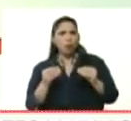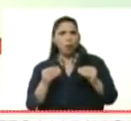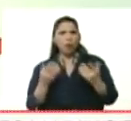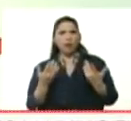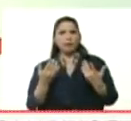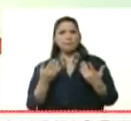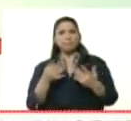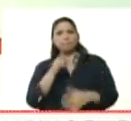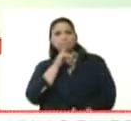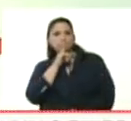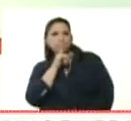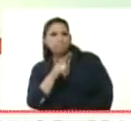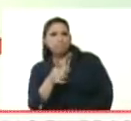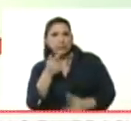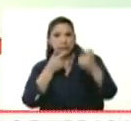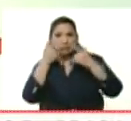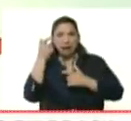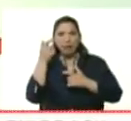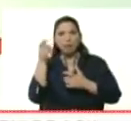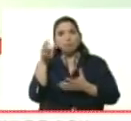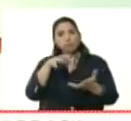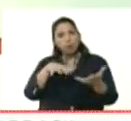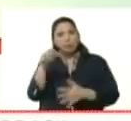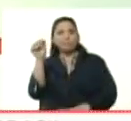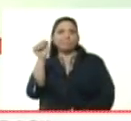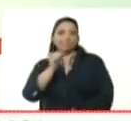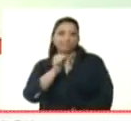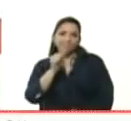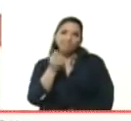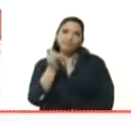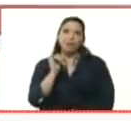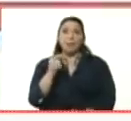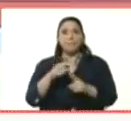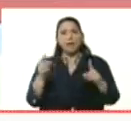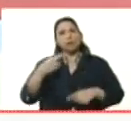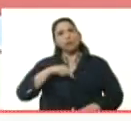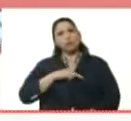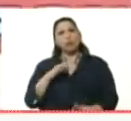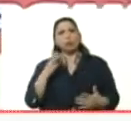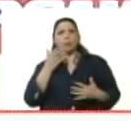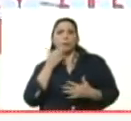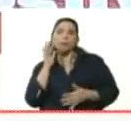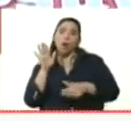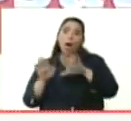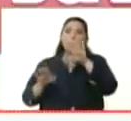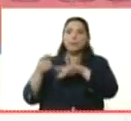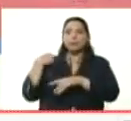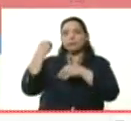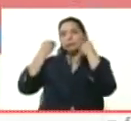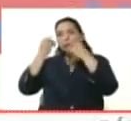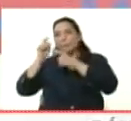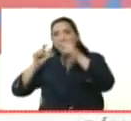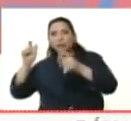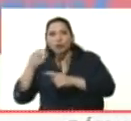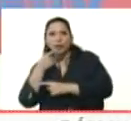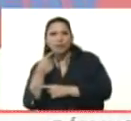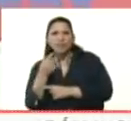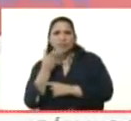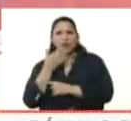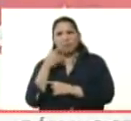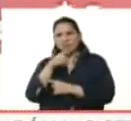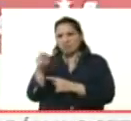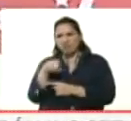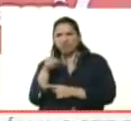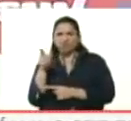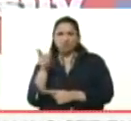comandante. ¿Con problemas? Sí. Bueno, nos estamos enfrentando. Mira, yo a veces, la gente dice, no, que a usted no les gusta que lo critiquen. No, no es que